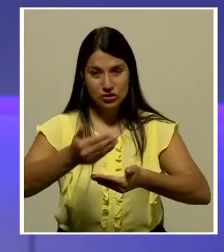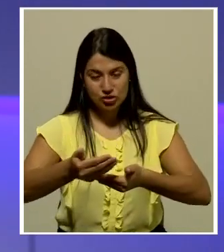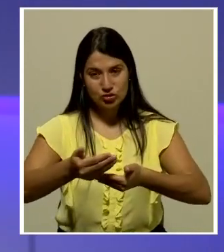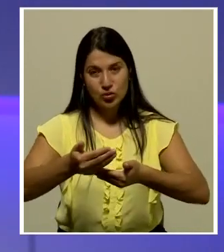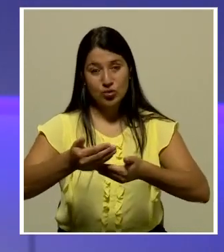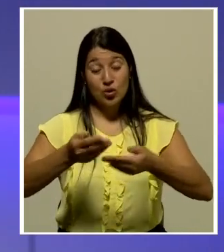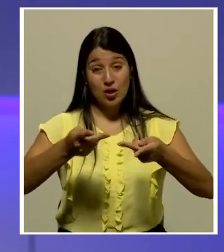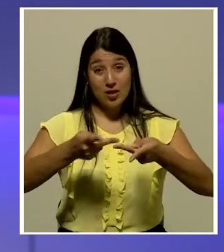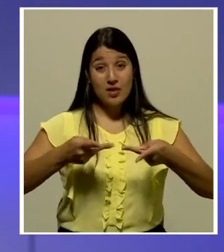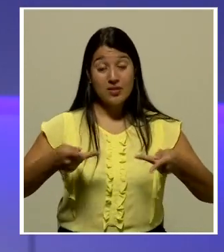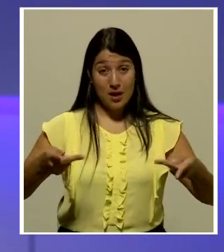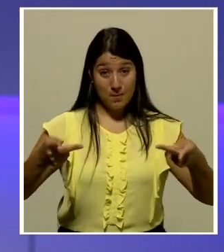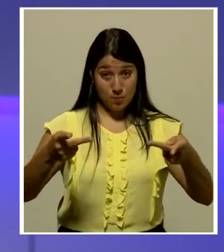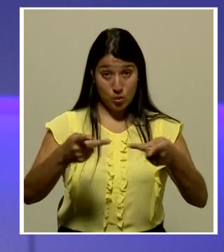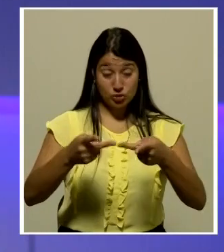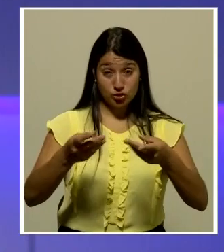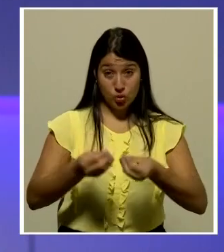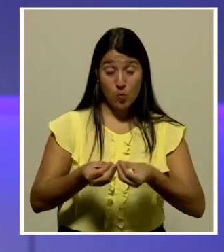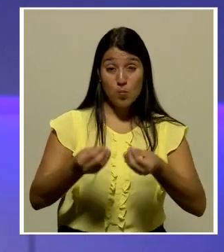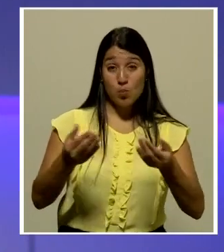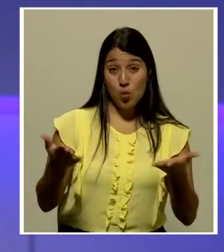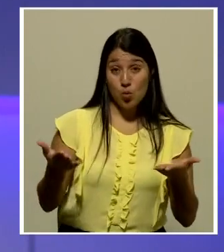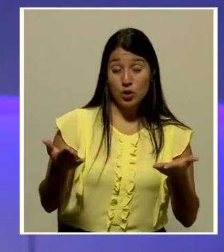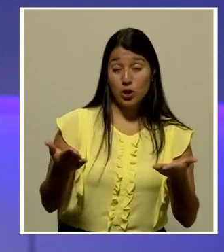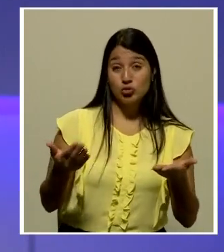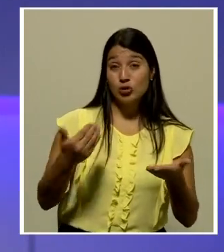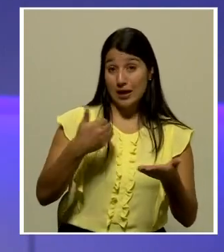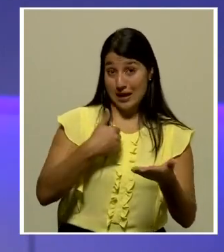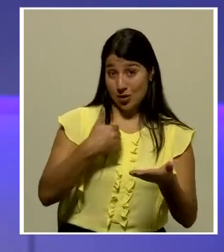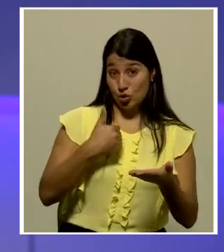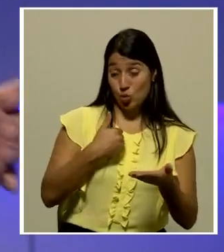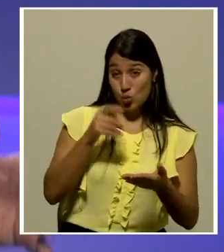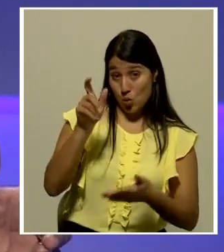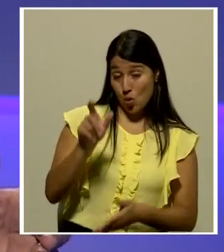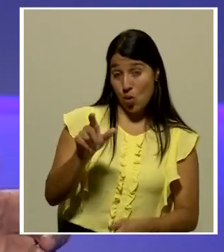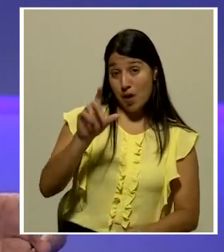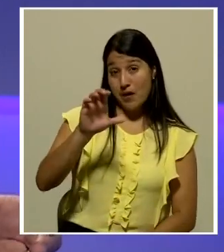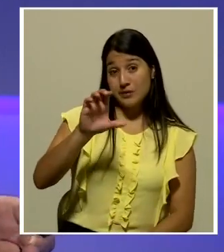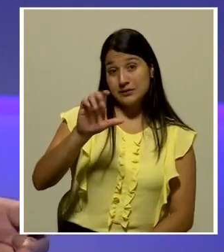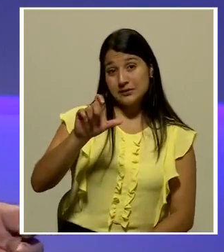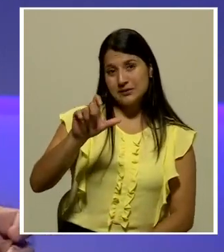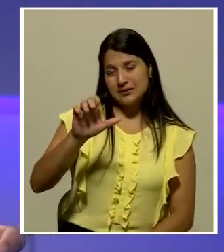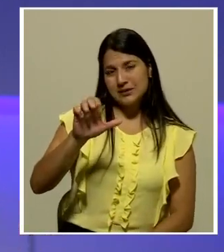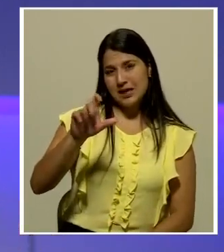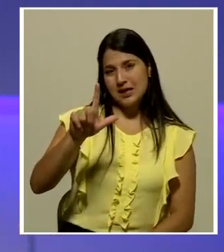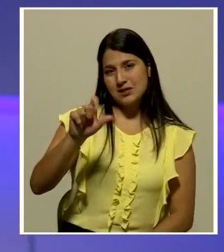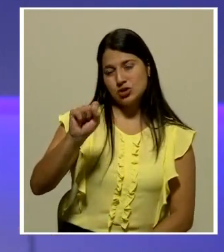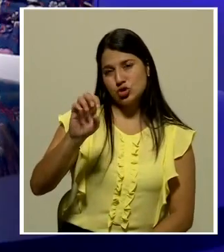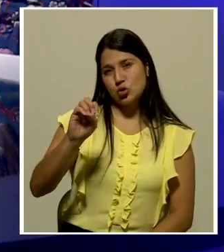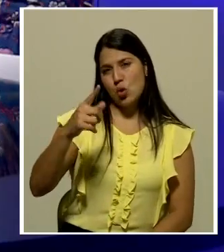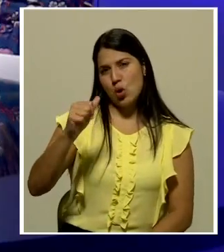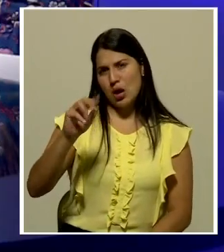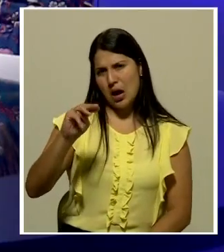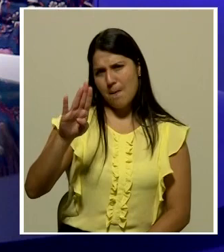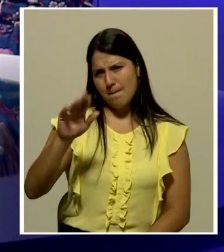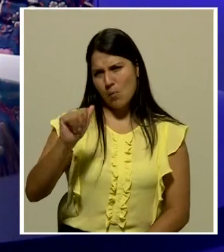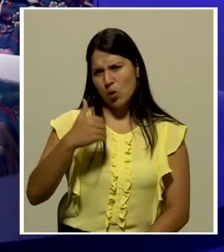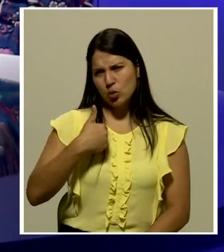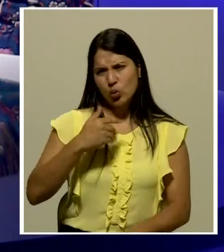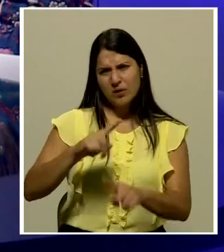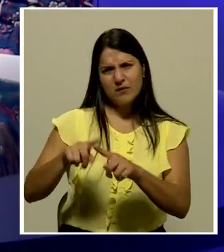públicos y variada que tuvo Celso Gamboa. Es un hombre que pasó por la justicia, pero también estuvo